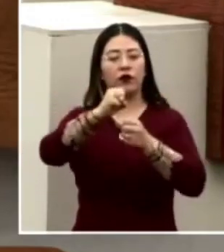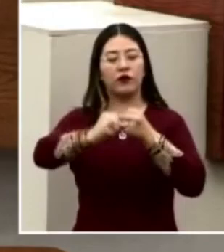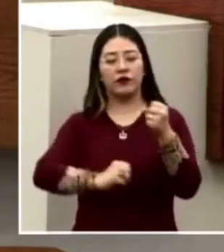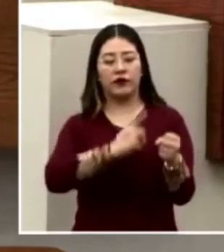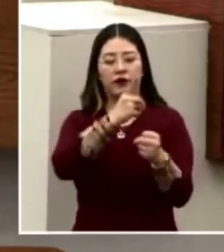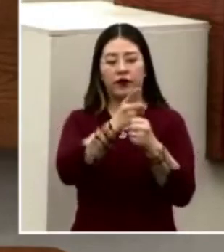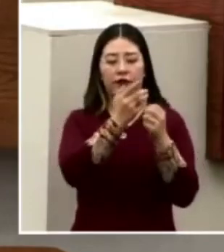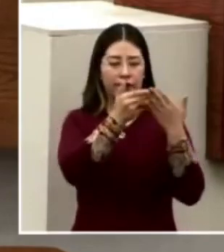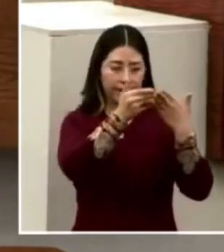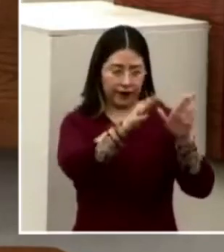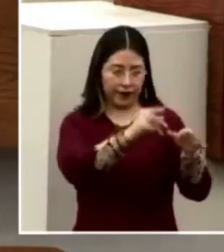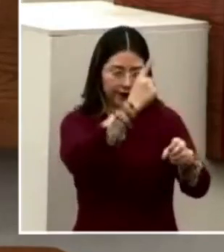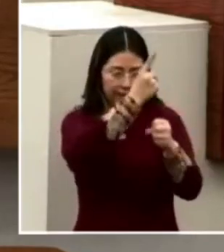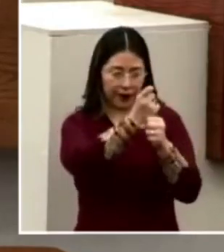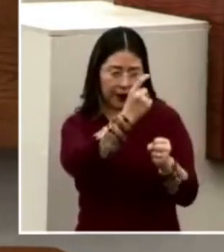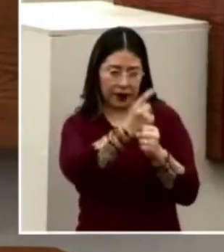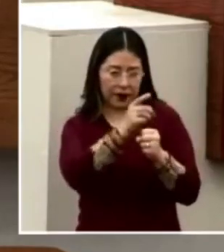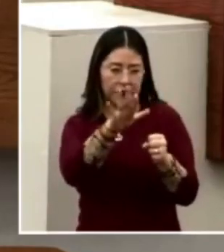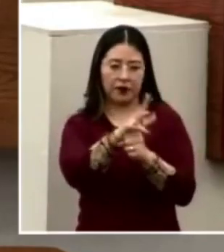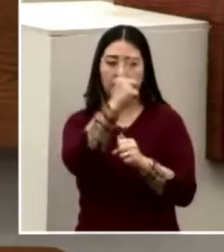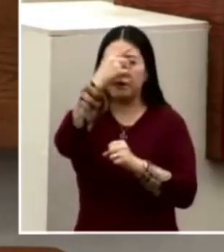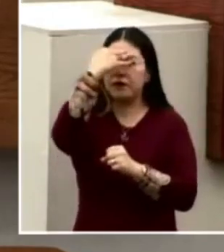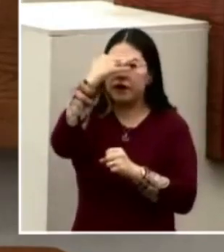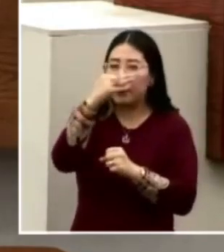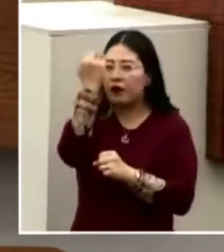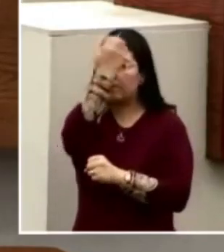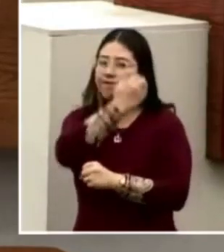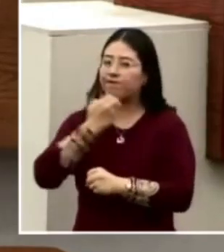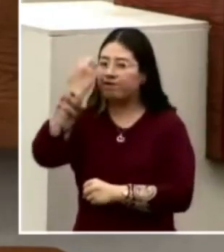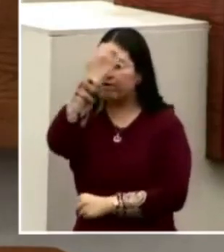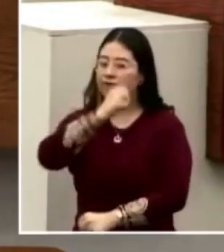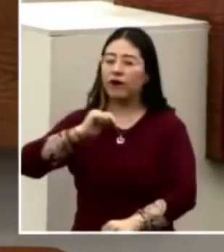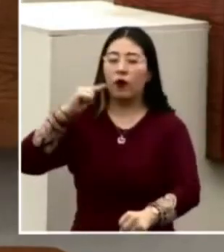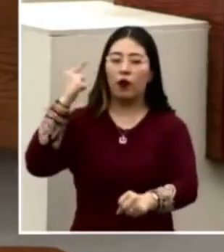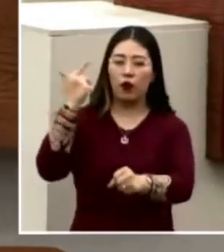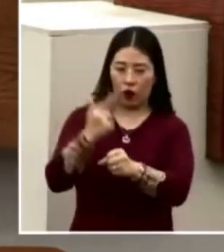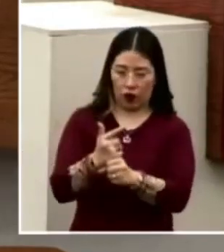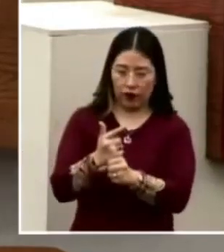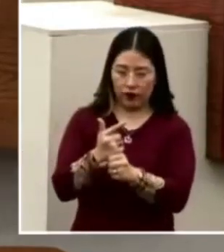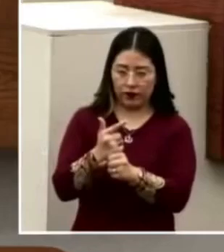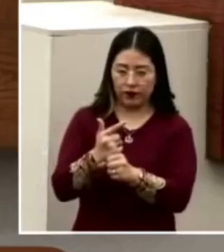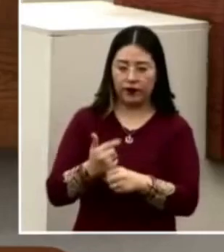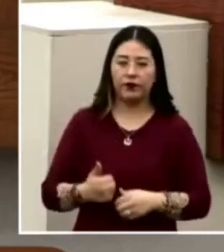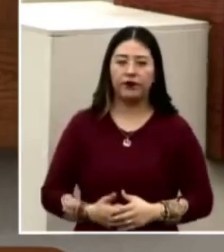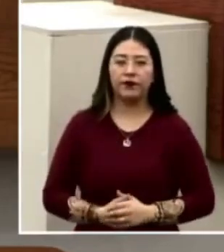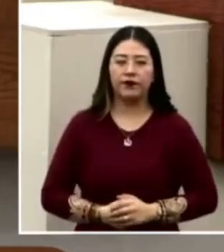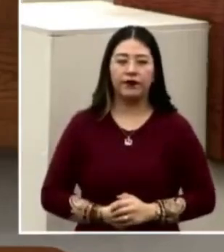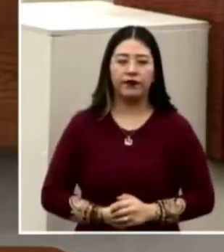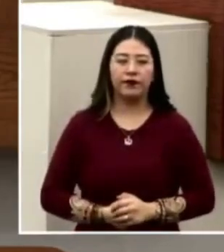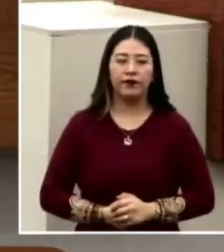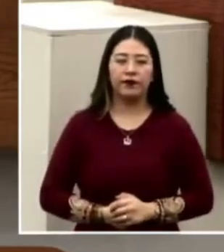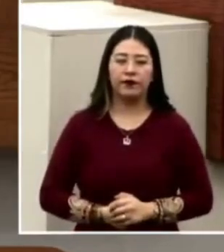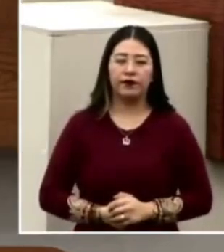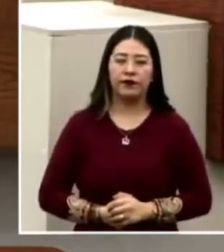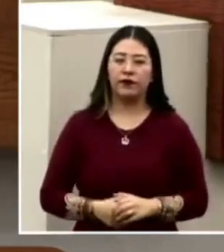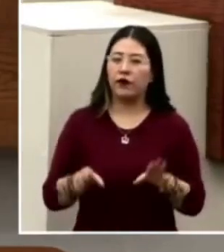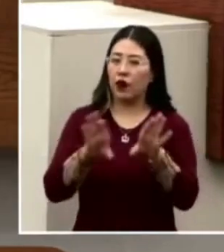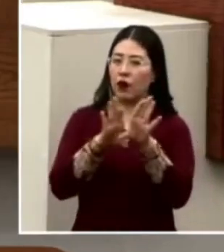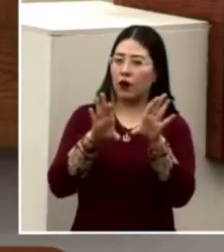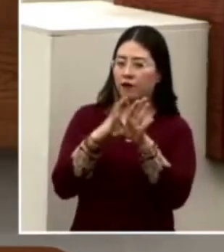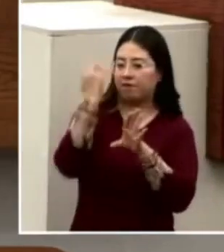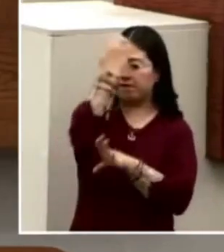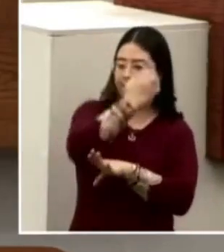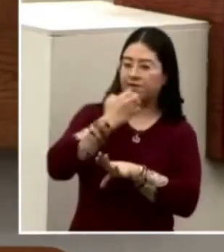pública. Primero, porque hay un diagnóstico preciso de qué es lo que ha pasado en el